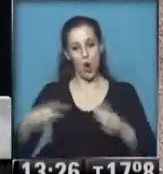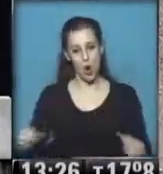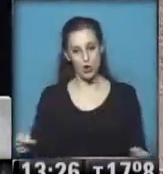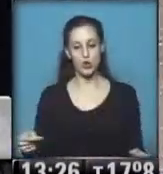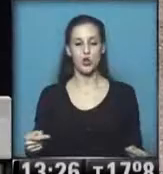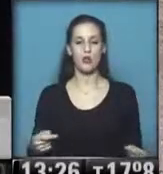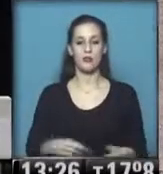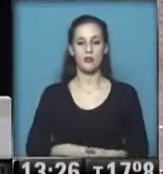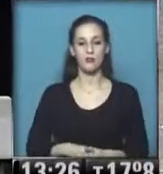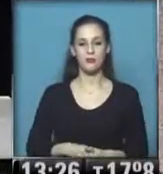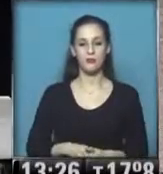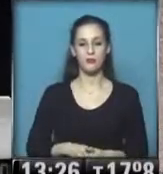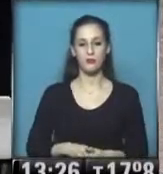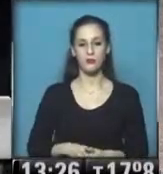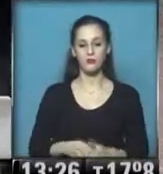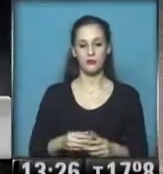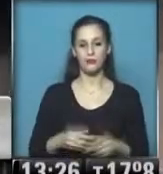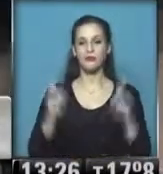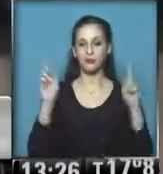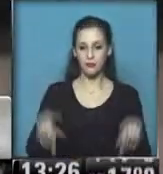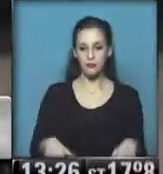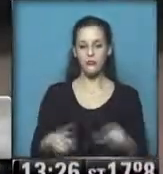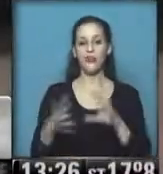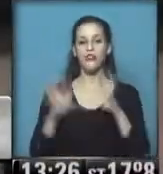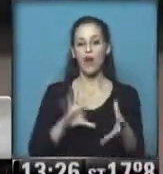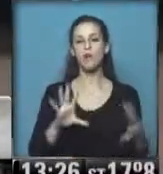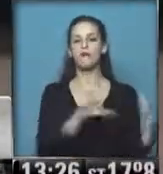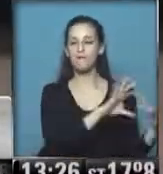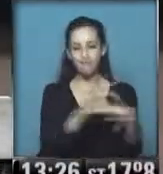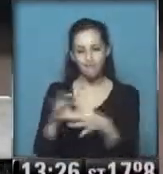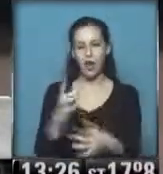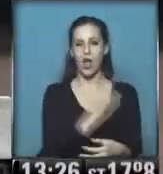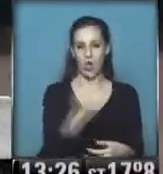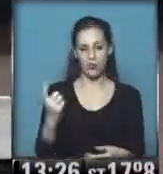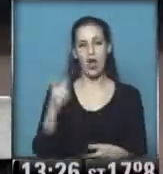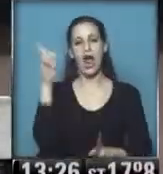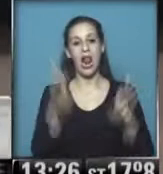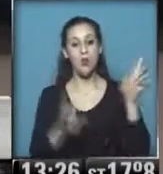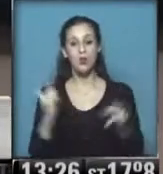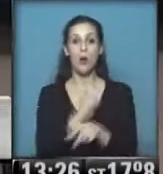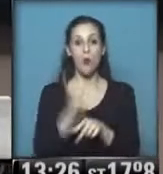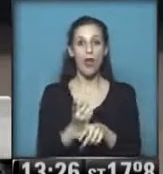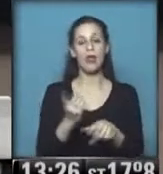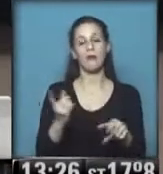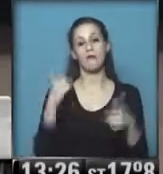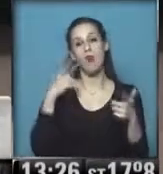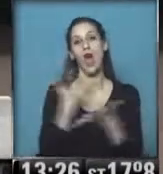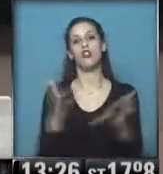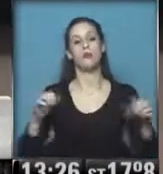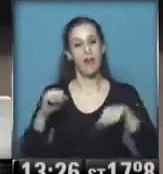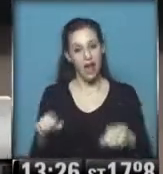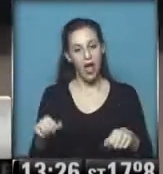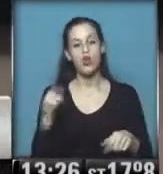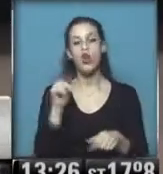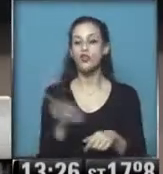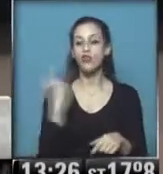actor más débil no de las cadenas deas que muchas veces no pueden llegar a las góndolas no pueden llegar los consumidores y nosotros con estas políticas estamos haciendo